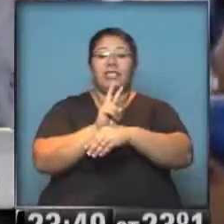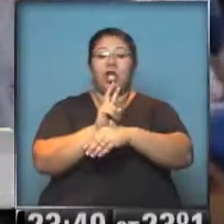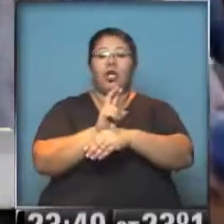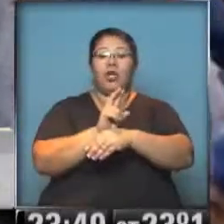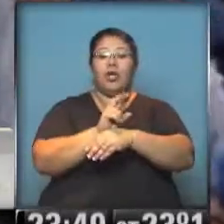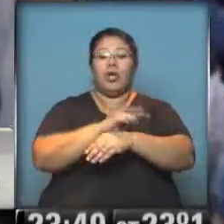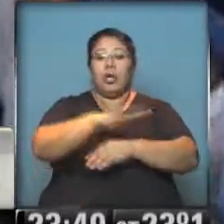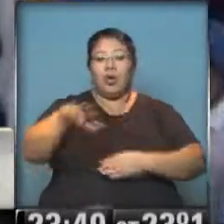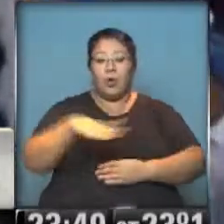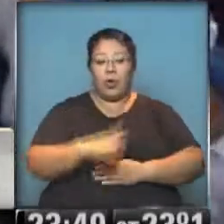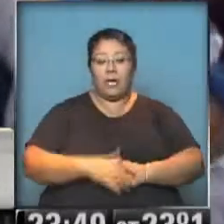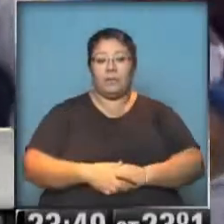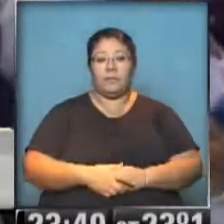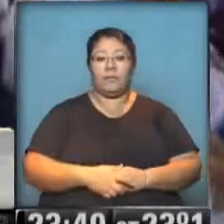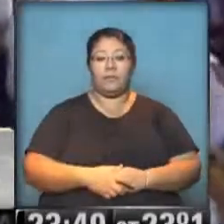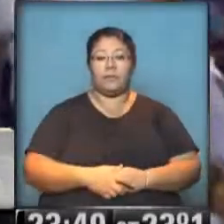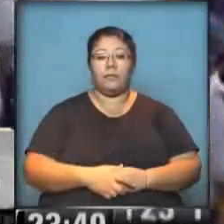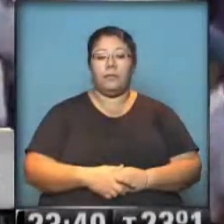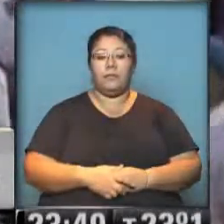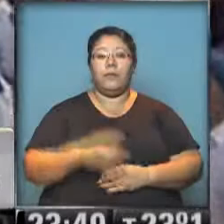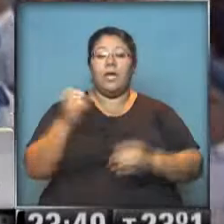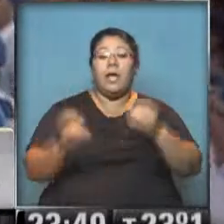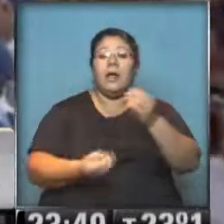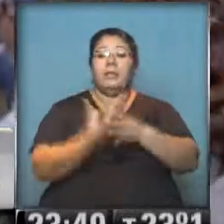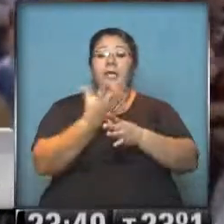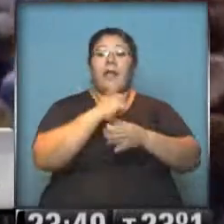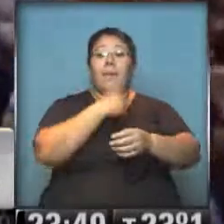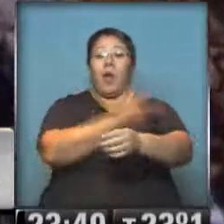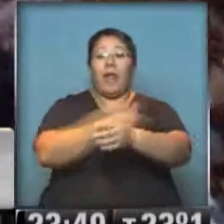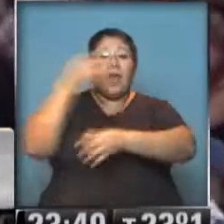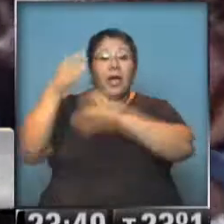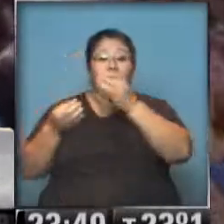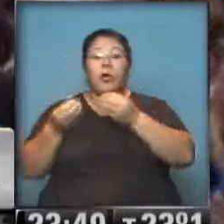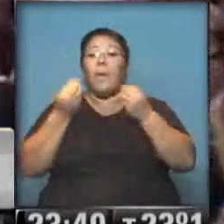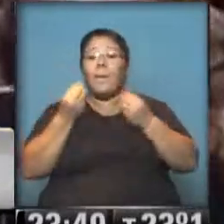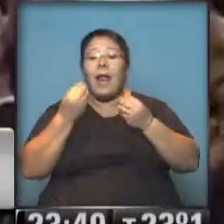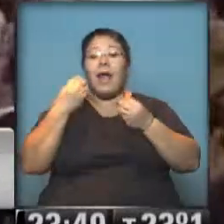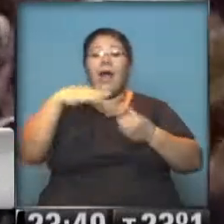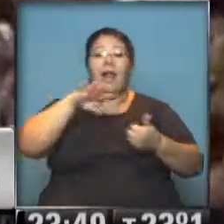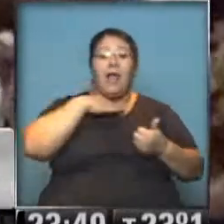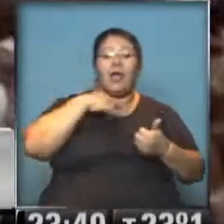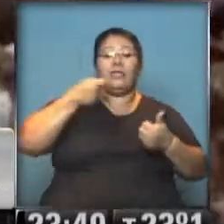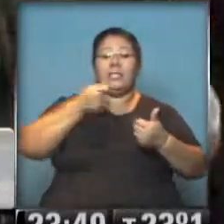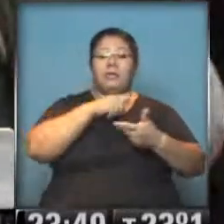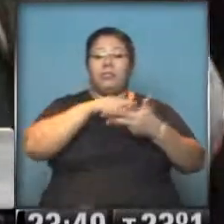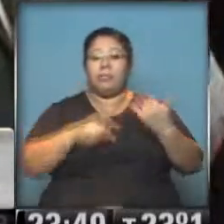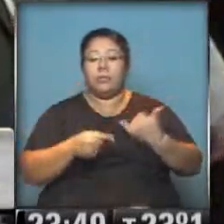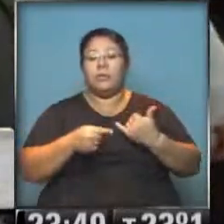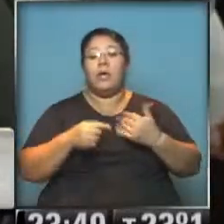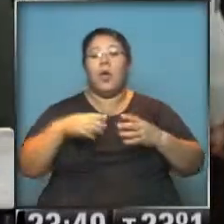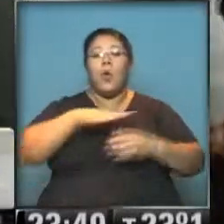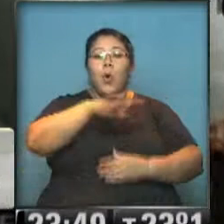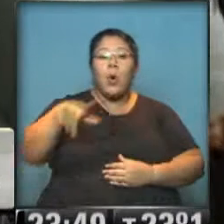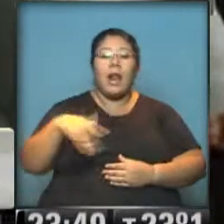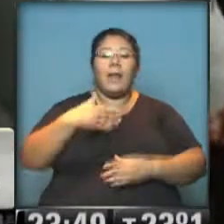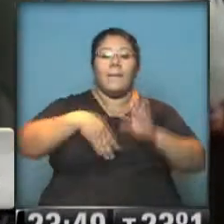de la Fuerza de Seguridad Provincial, creada por el Ejecutivo para prevenir delitos en distritos con más de 70.000 habitantes. La